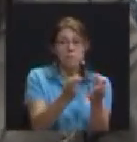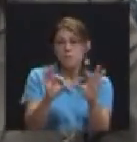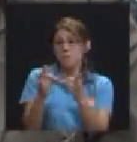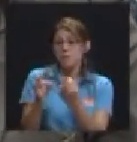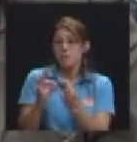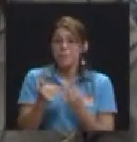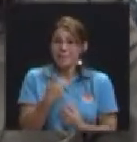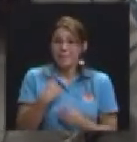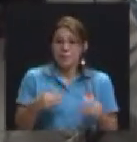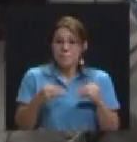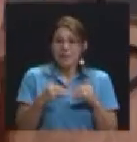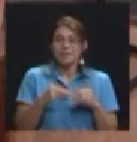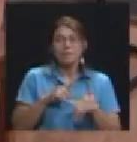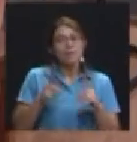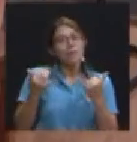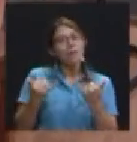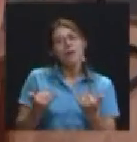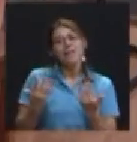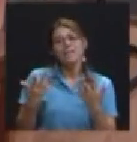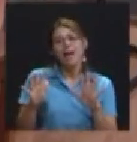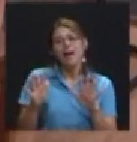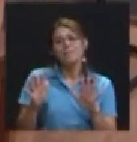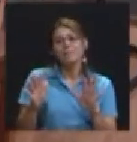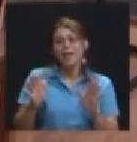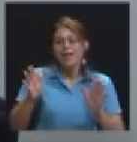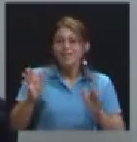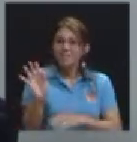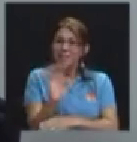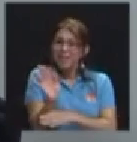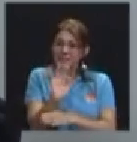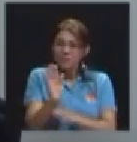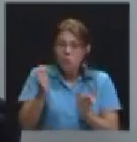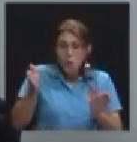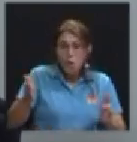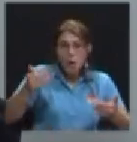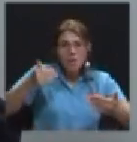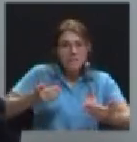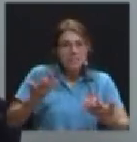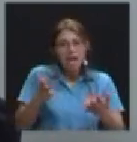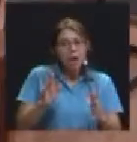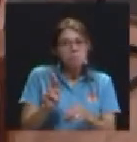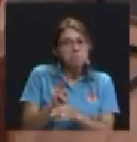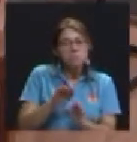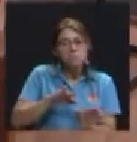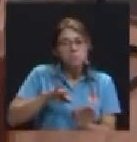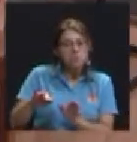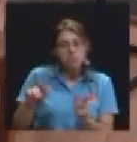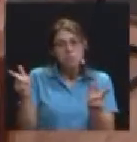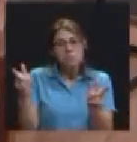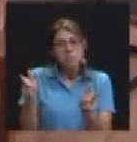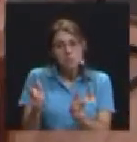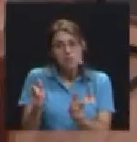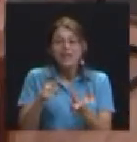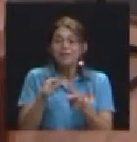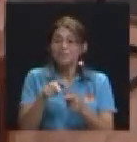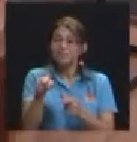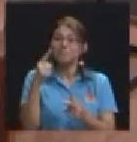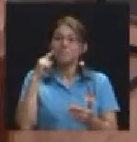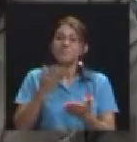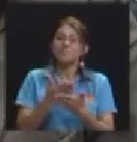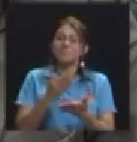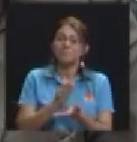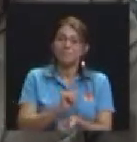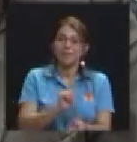televisores, los otros televisores, los de caja, y bueno, eso es lo que refleja, como dice el cambio, el promedio